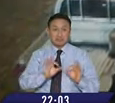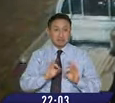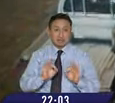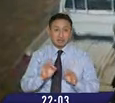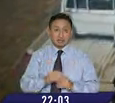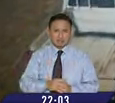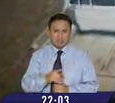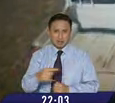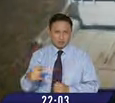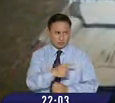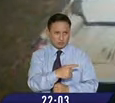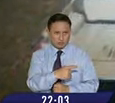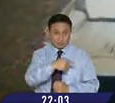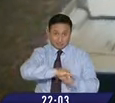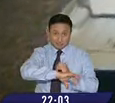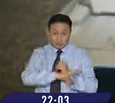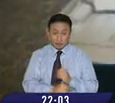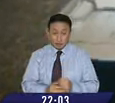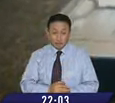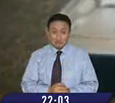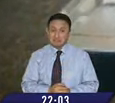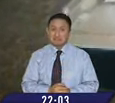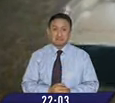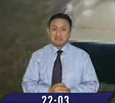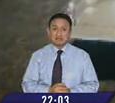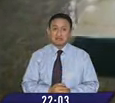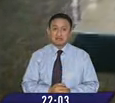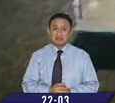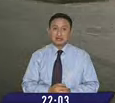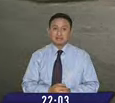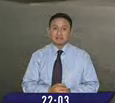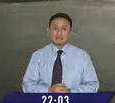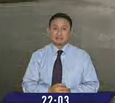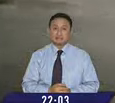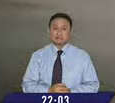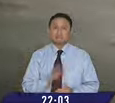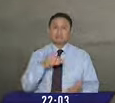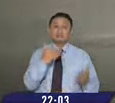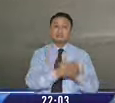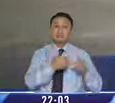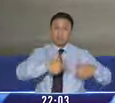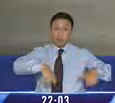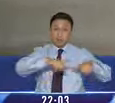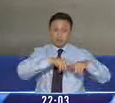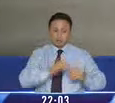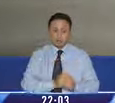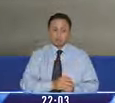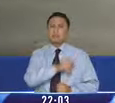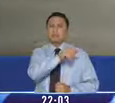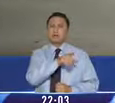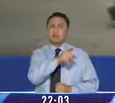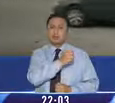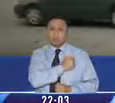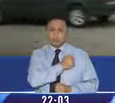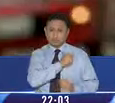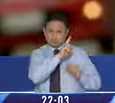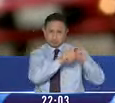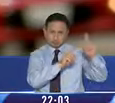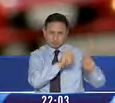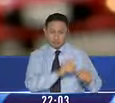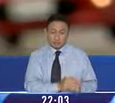nadie sospecha que esta camioneta doble cabina está siendo robada. Al lugar acudimos, incluso conversamos con los afectados, pero